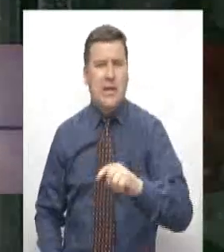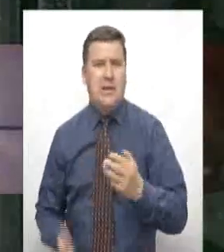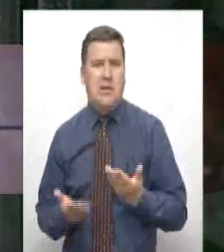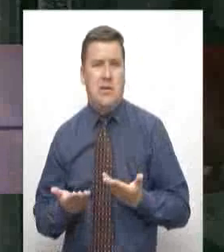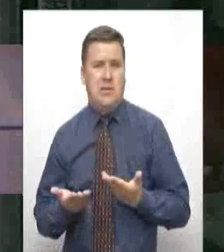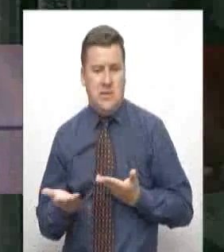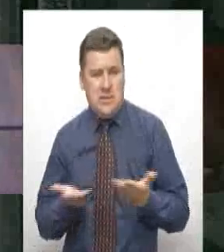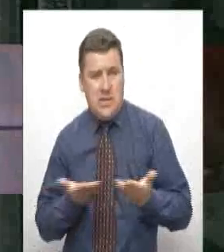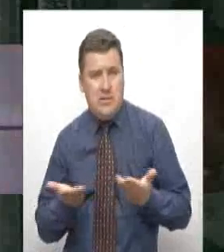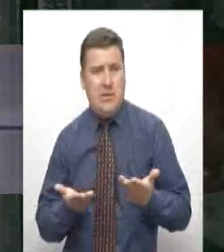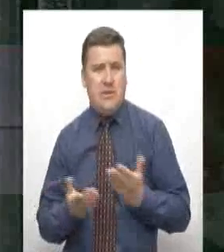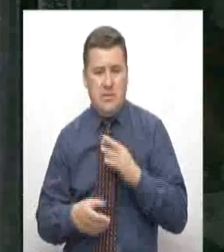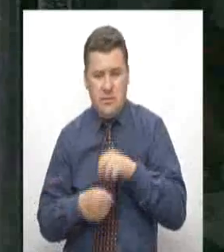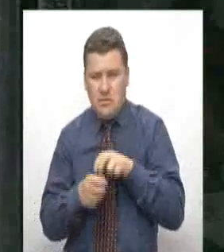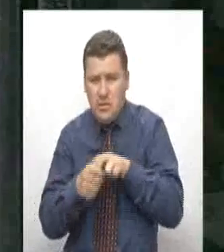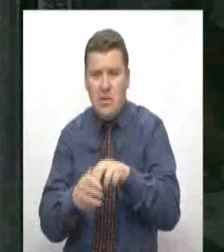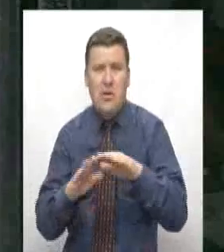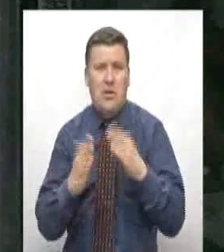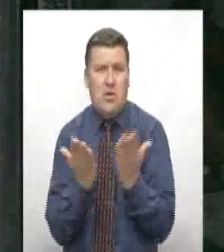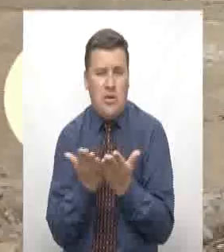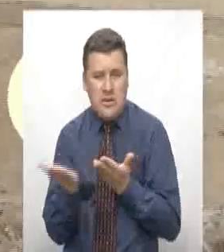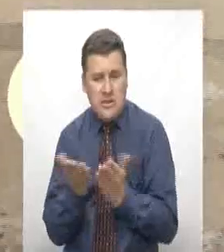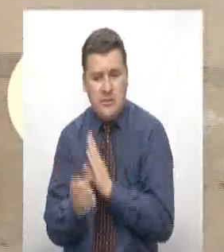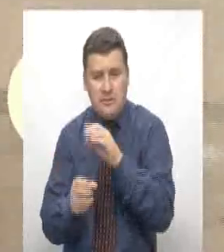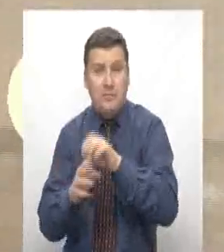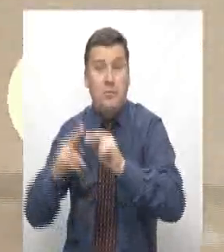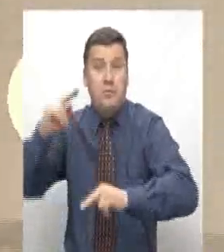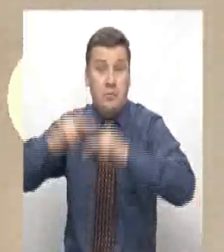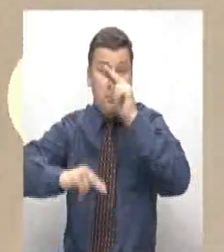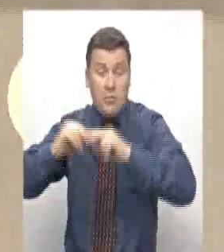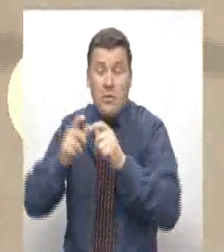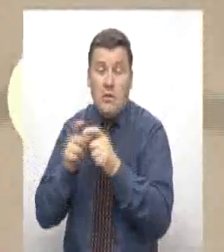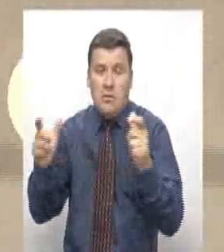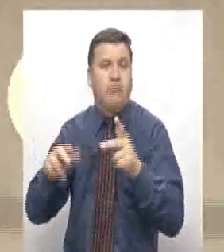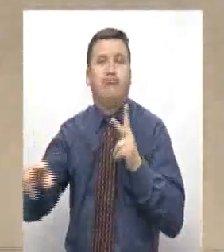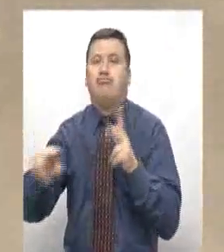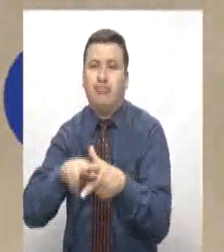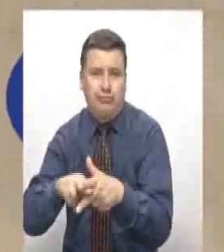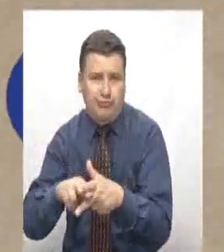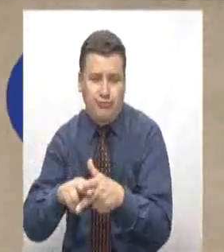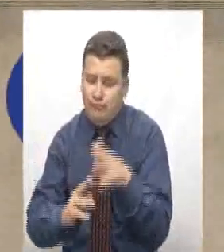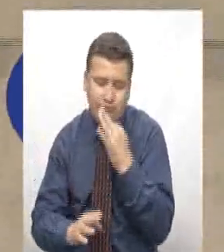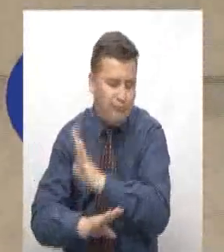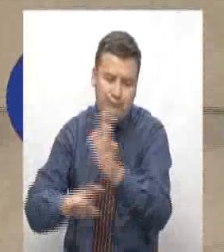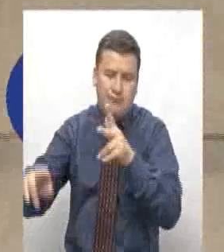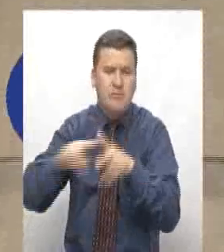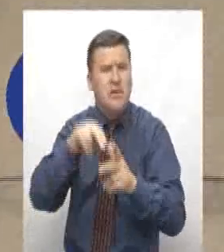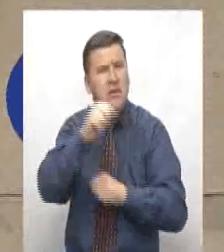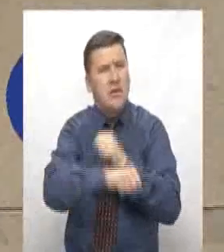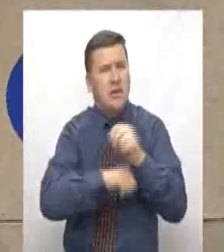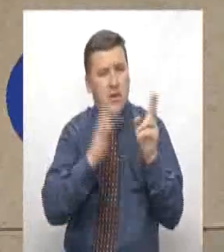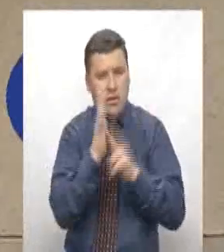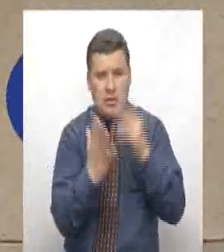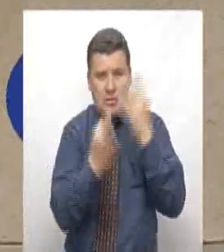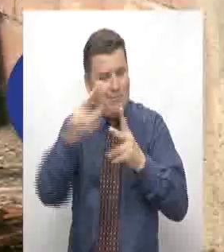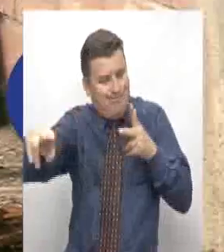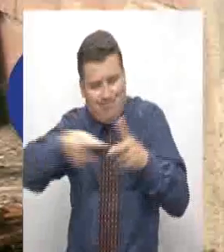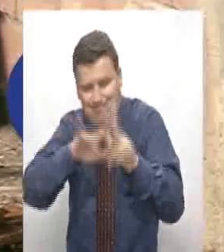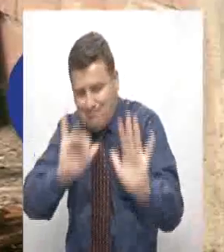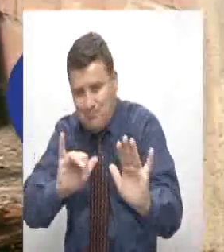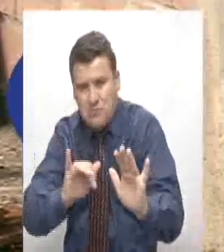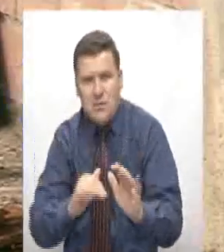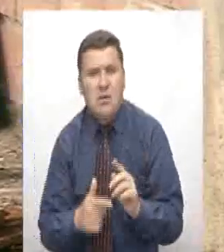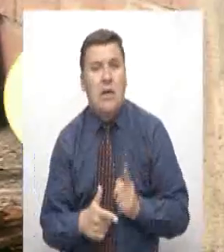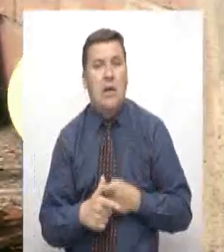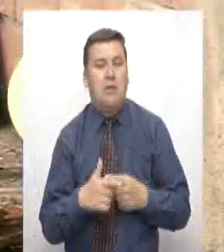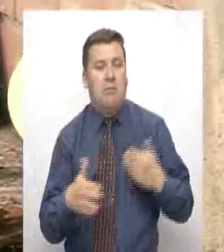servicio urbano aquí para los niños, del servicio escolar. La construcción del megacolegio fue suspendida definitivamente en el año 2013,